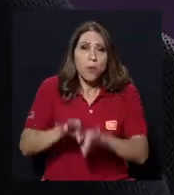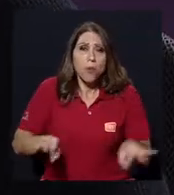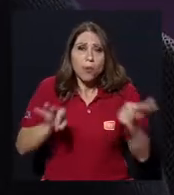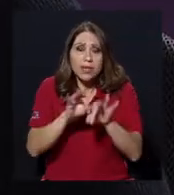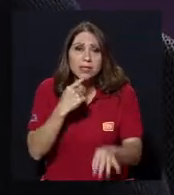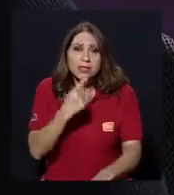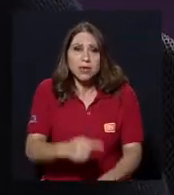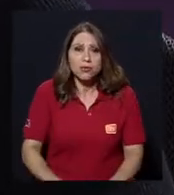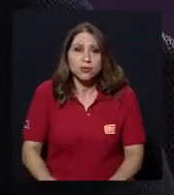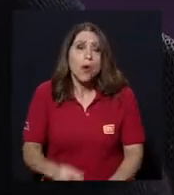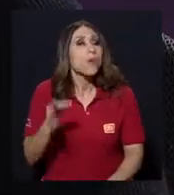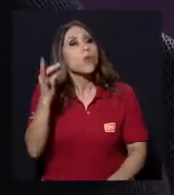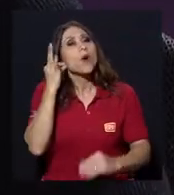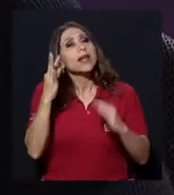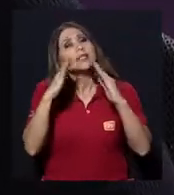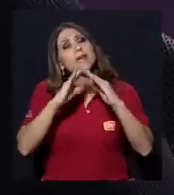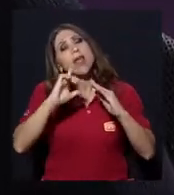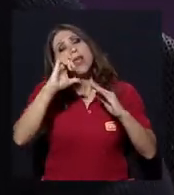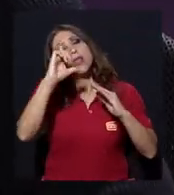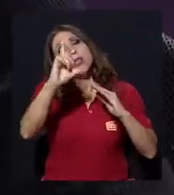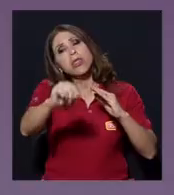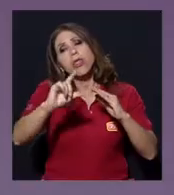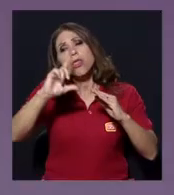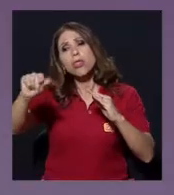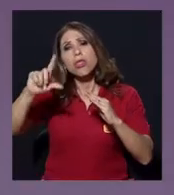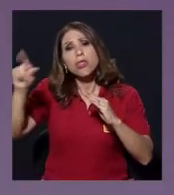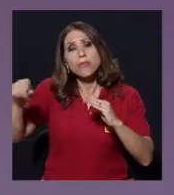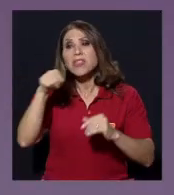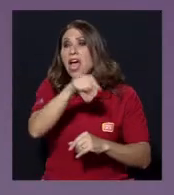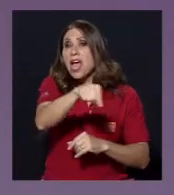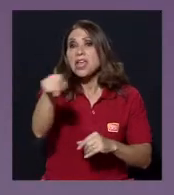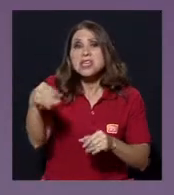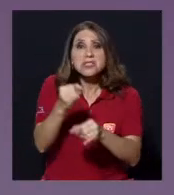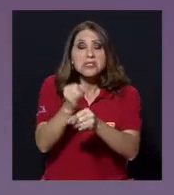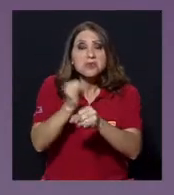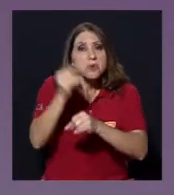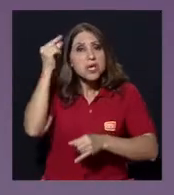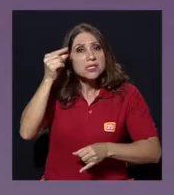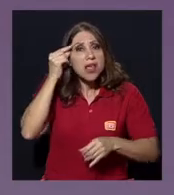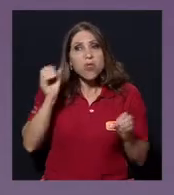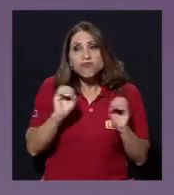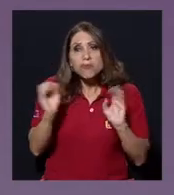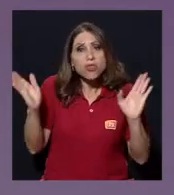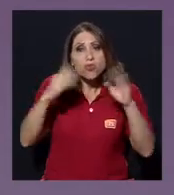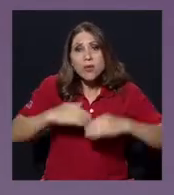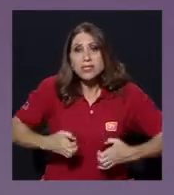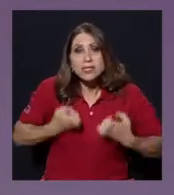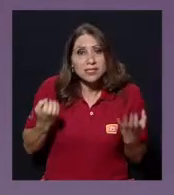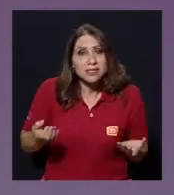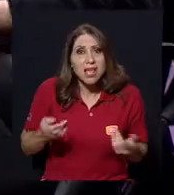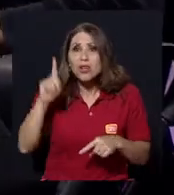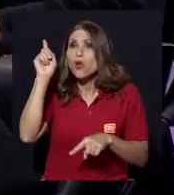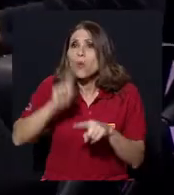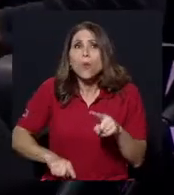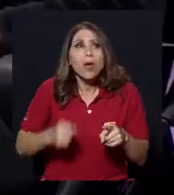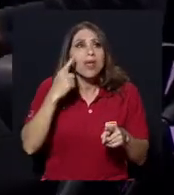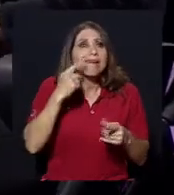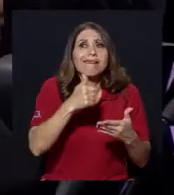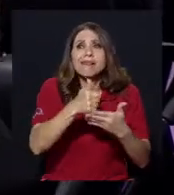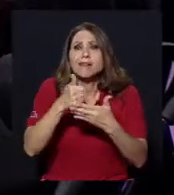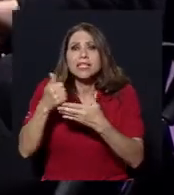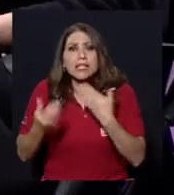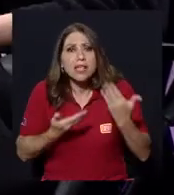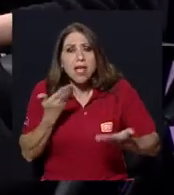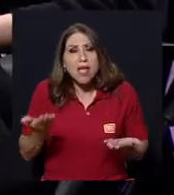¿verdad? Las mujeres de las zonas rurales donde el Estado prácticamente no existe, donde no pueden recurrir a nada ni a nadie,